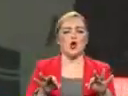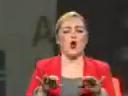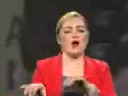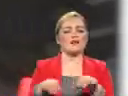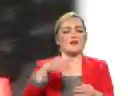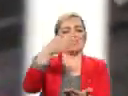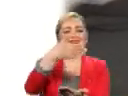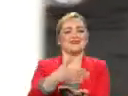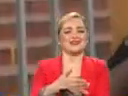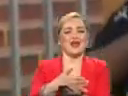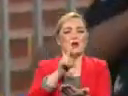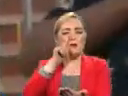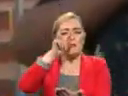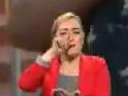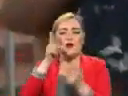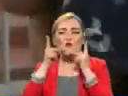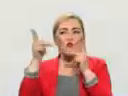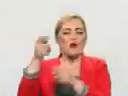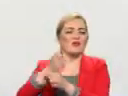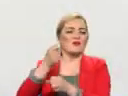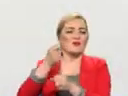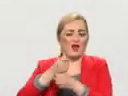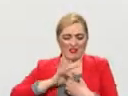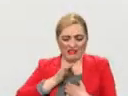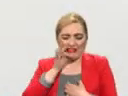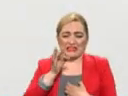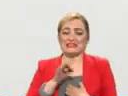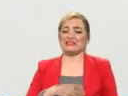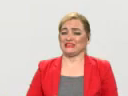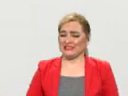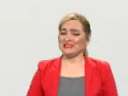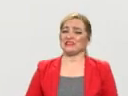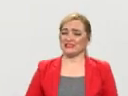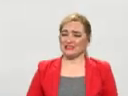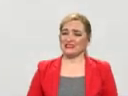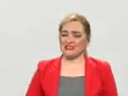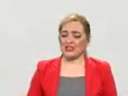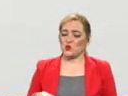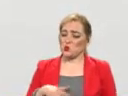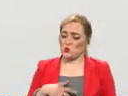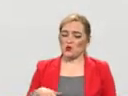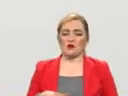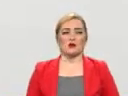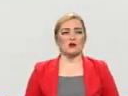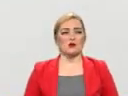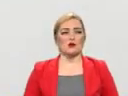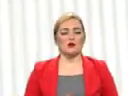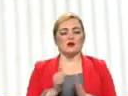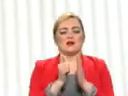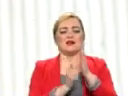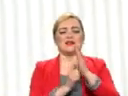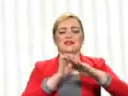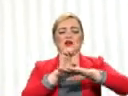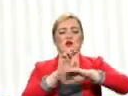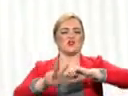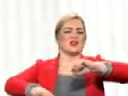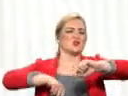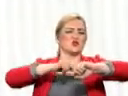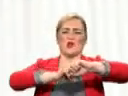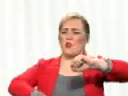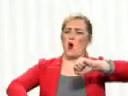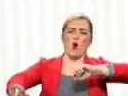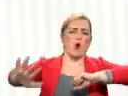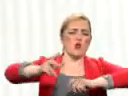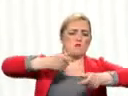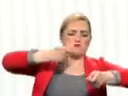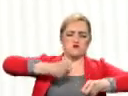por sospecha de funcionarios contagiados. Vamos a hacer una fumigación general en todas las agencias a nivel nacional. Esta fumigación se